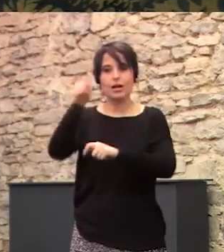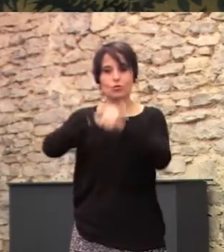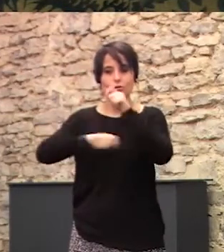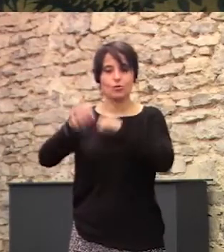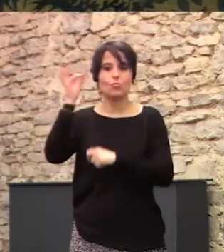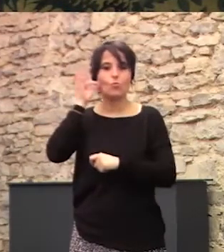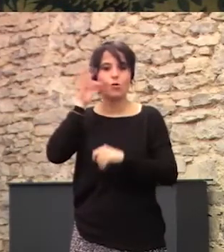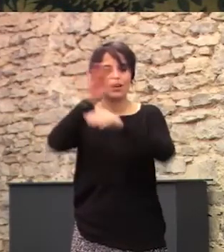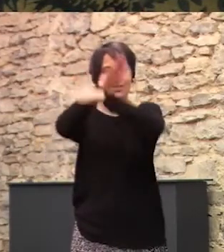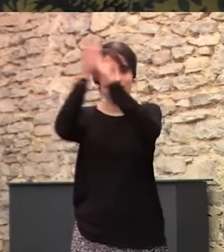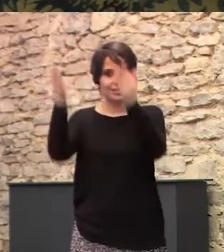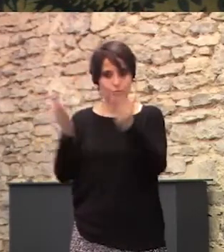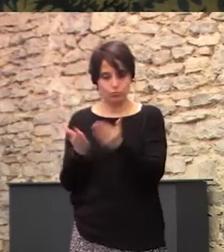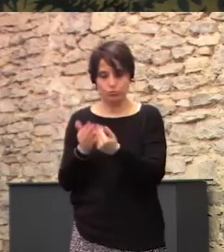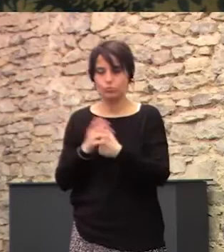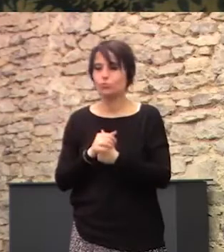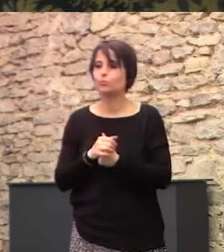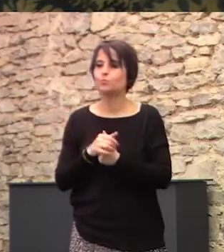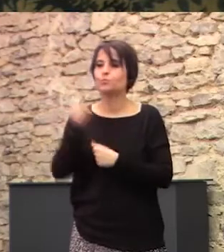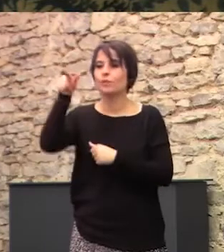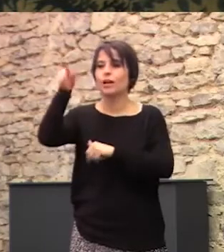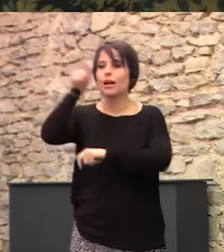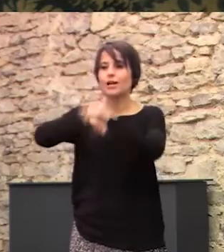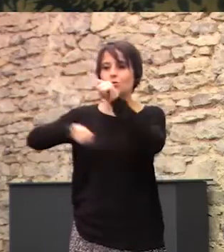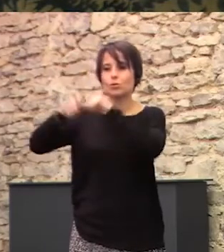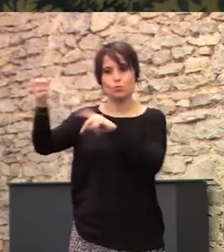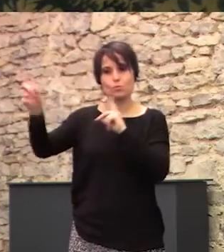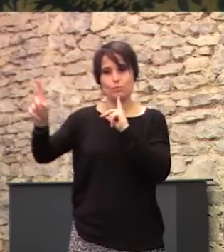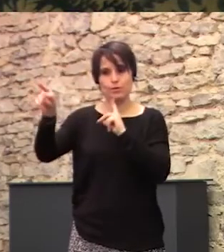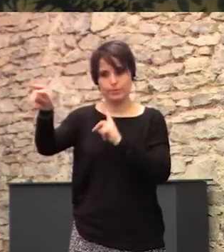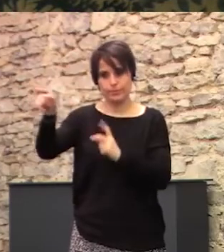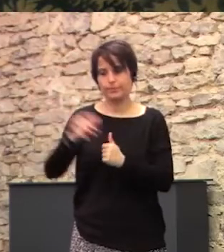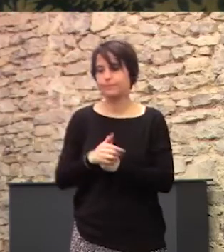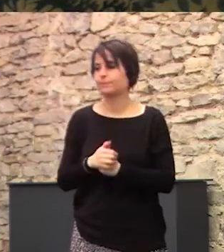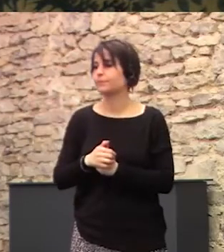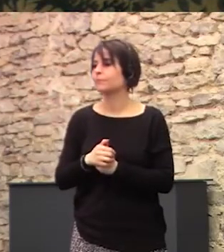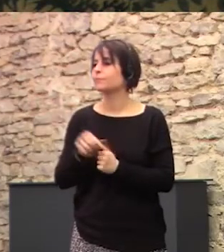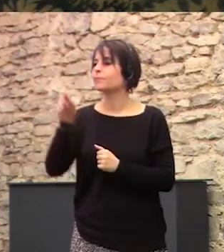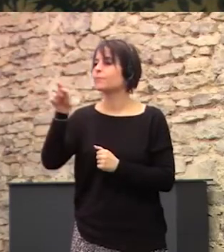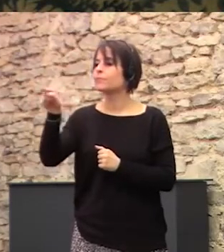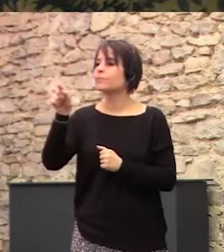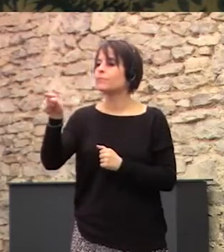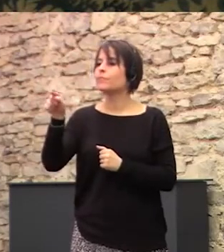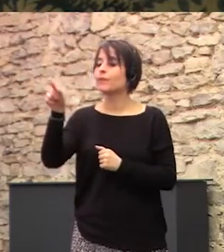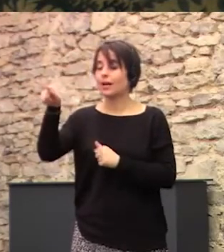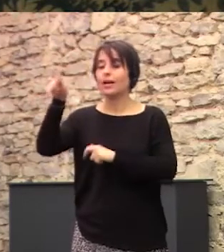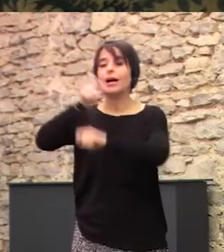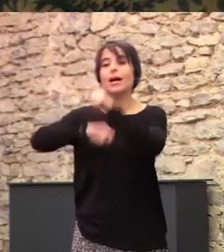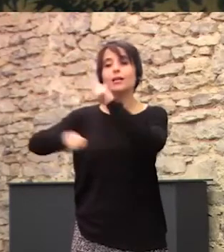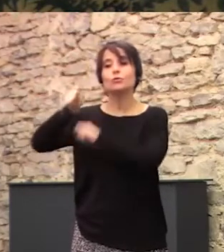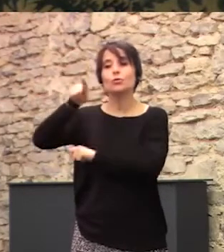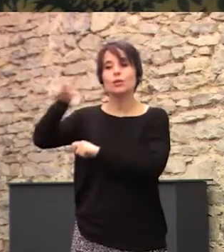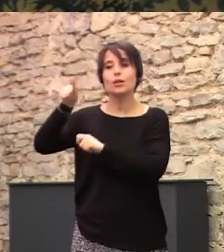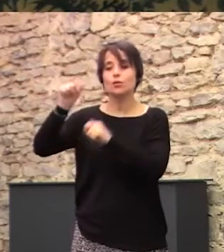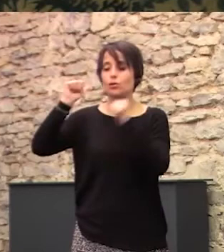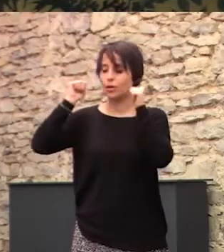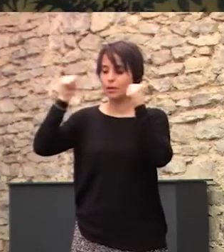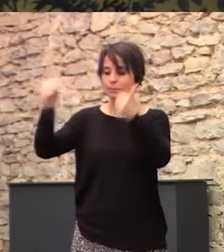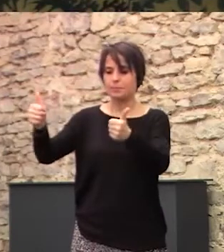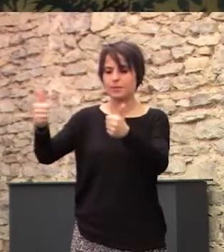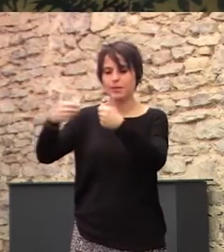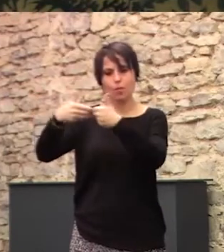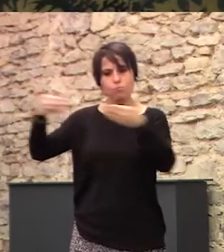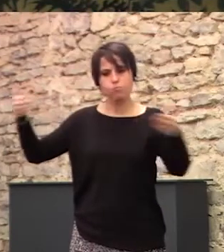del Mundo, que está en Bilbao, que es una mujer, que es una asociación desde el principio planteada como